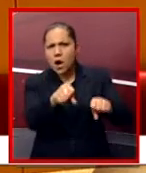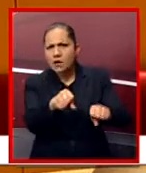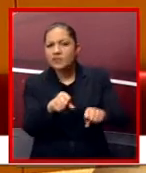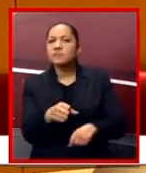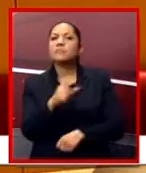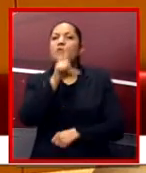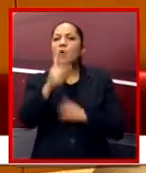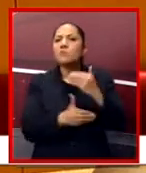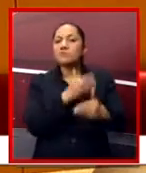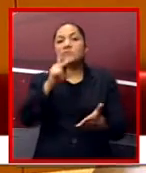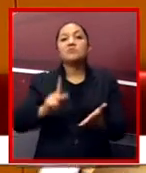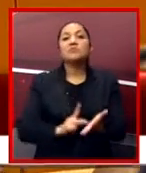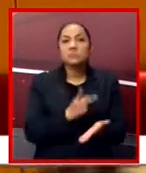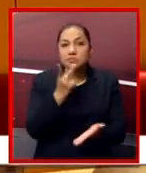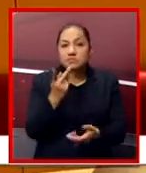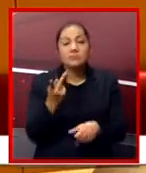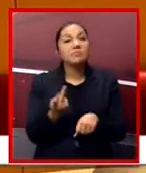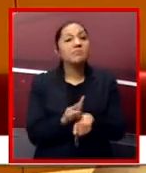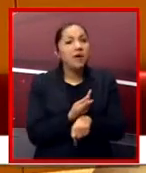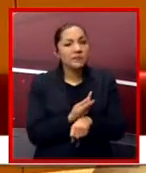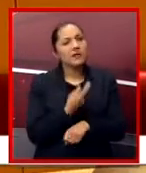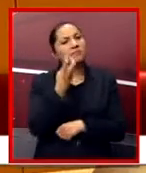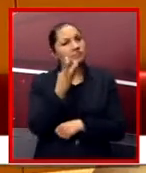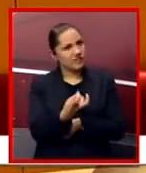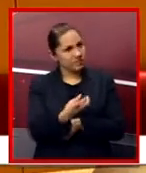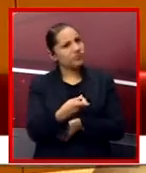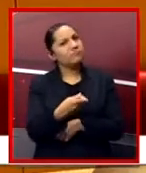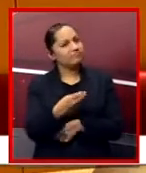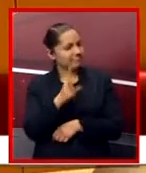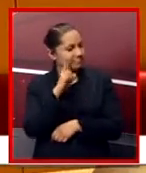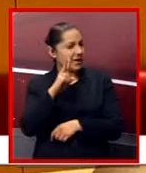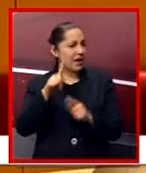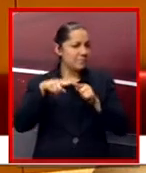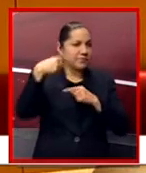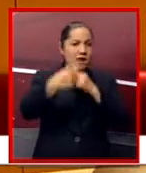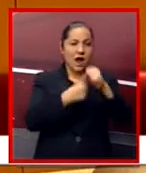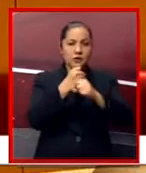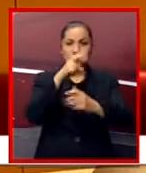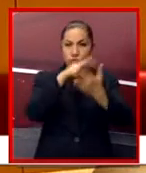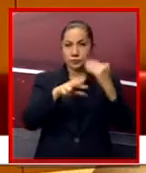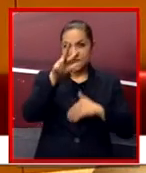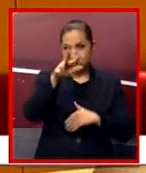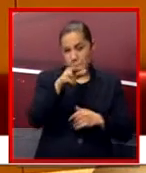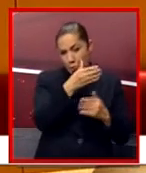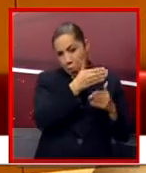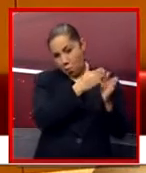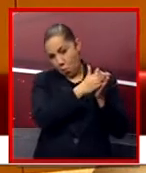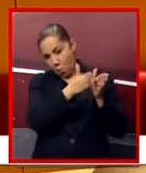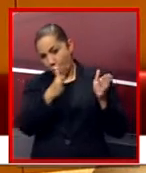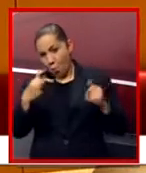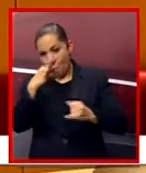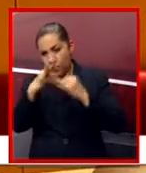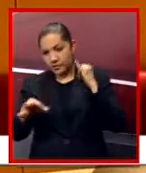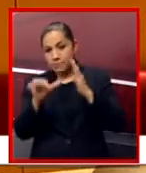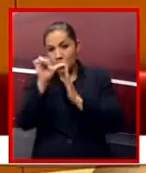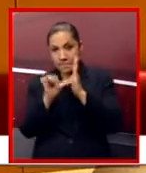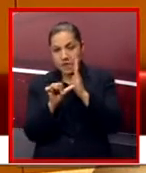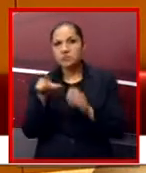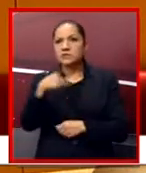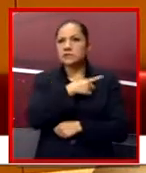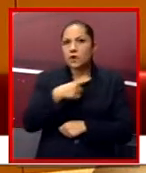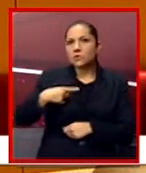viendo a finales del próximo año, del 2018, que el endeudamiento entonces habrá crecido en esos